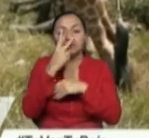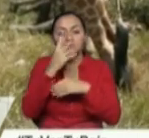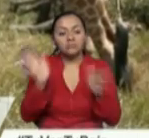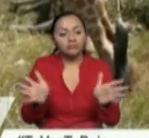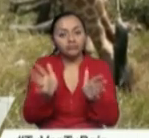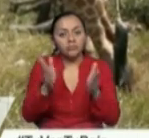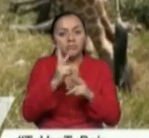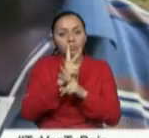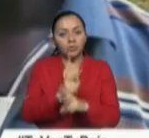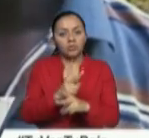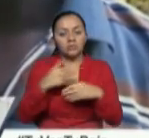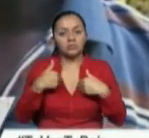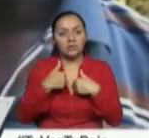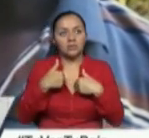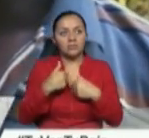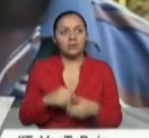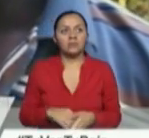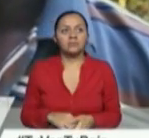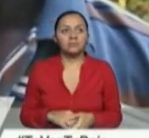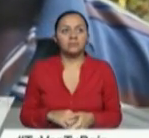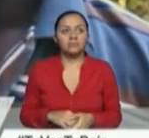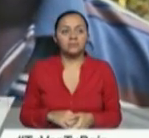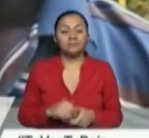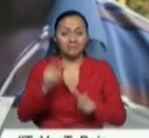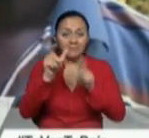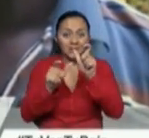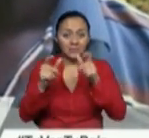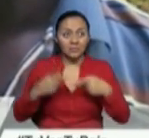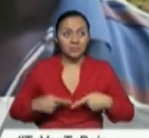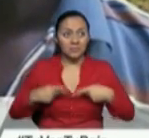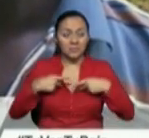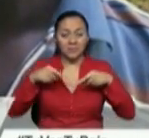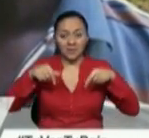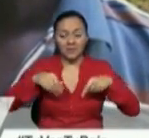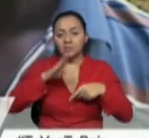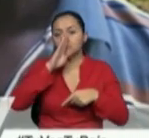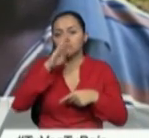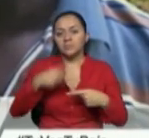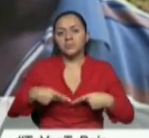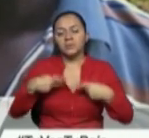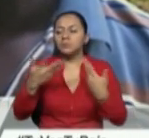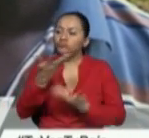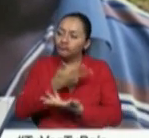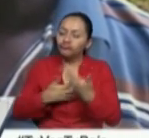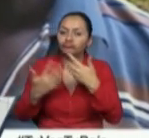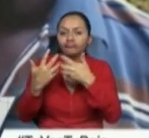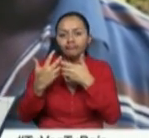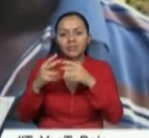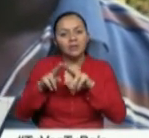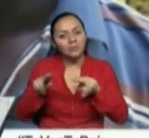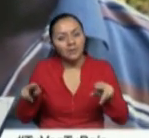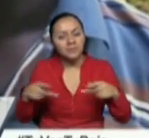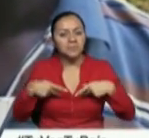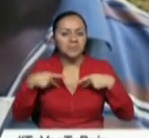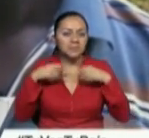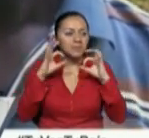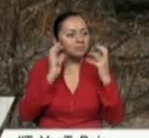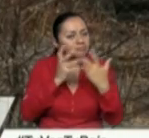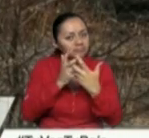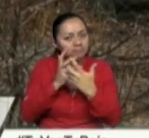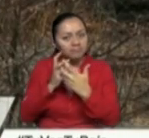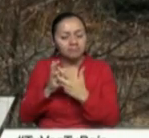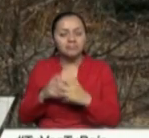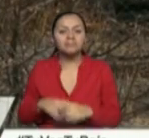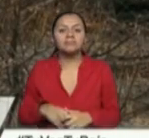proteger a los animales la gente que vive aquí usualmente vive en armonía porque se benefician de la vida salvaje